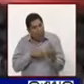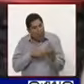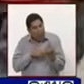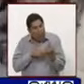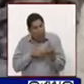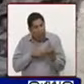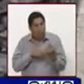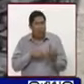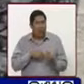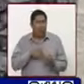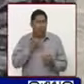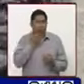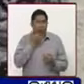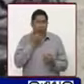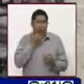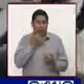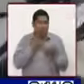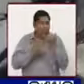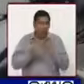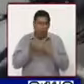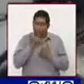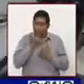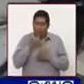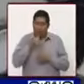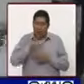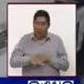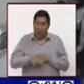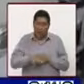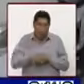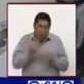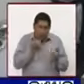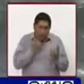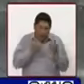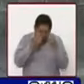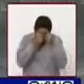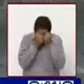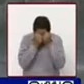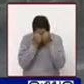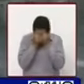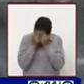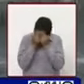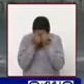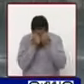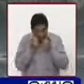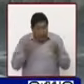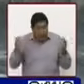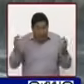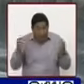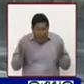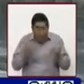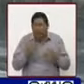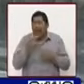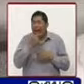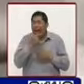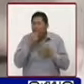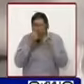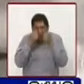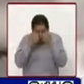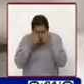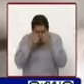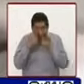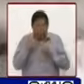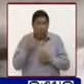con una doctora de la posta de salud y la hija menor de edad llorando, donde la víctima le comenta que el